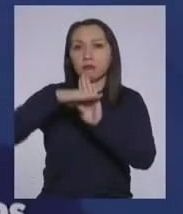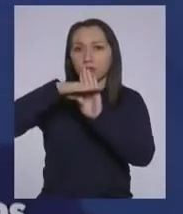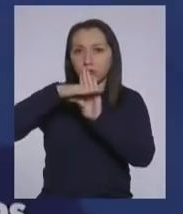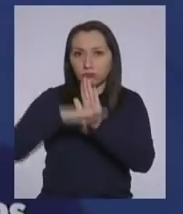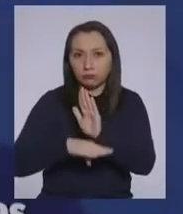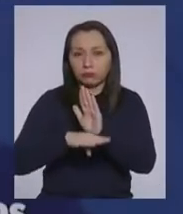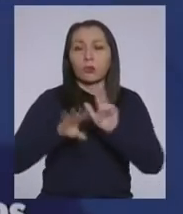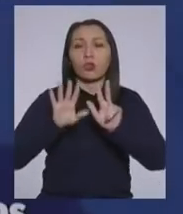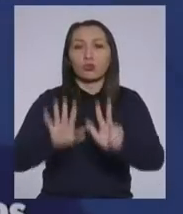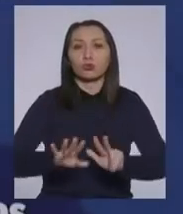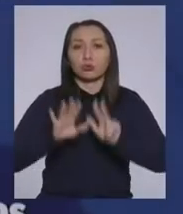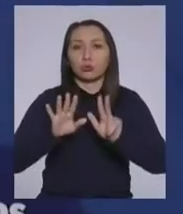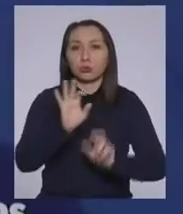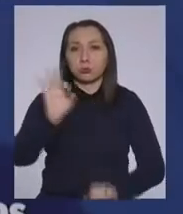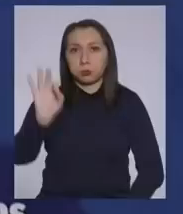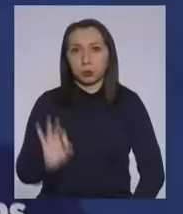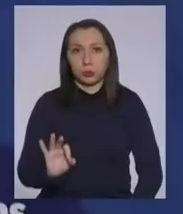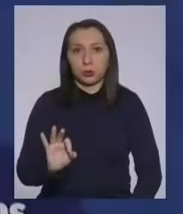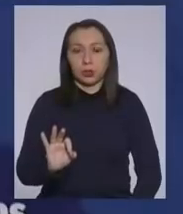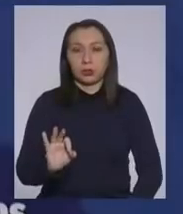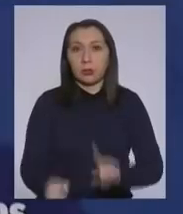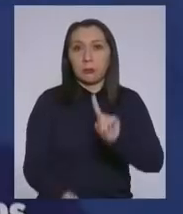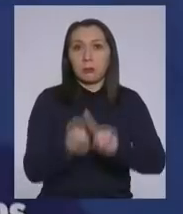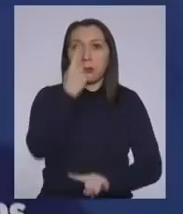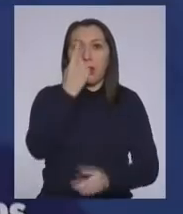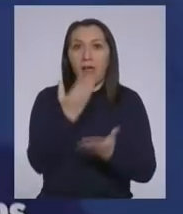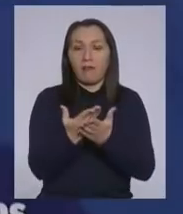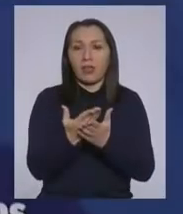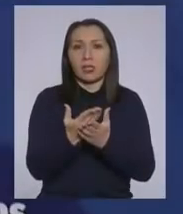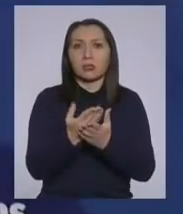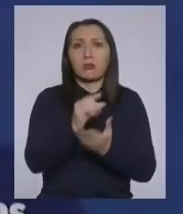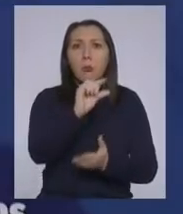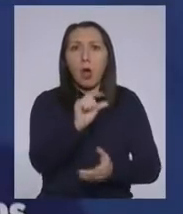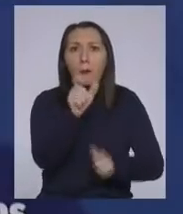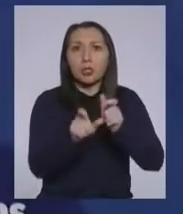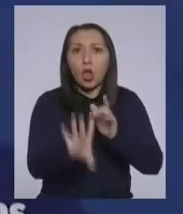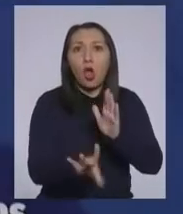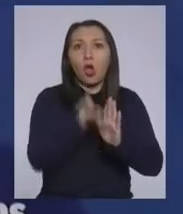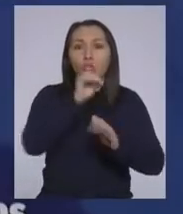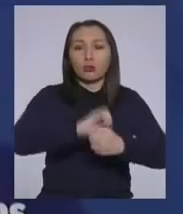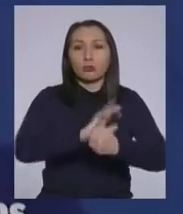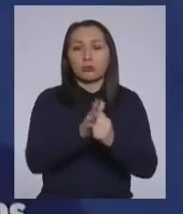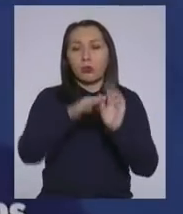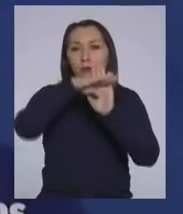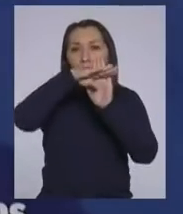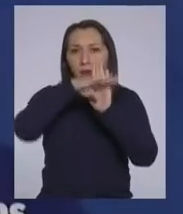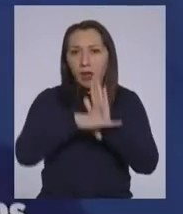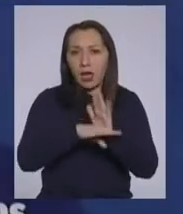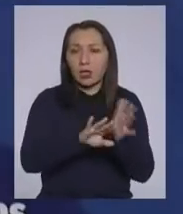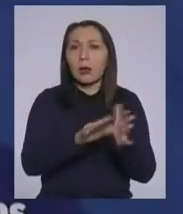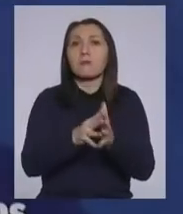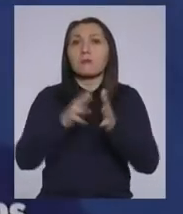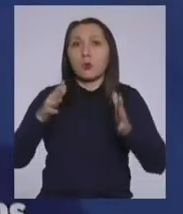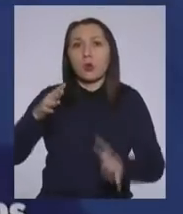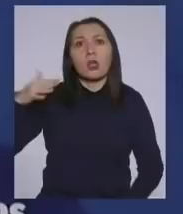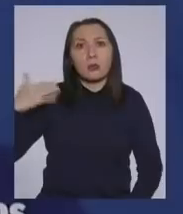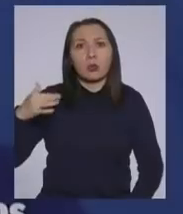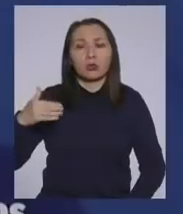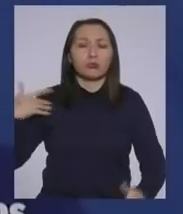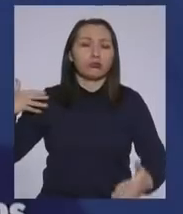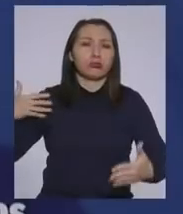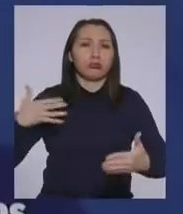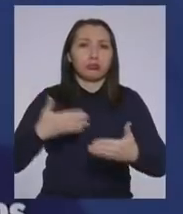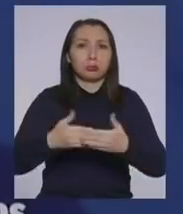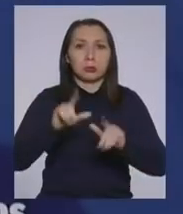bajado a 18% por primera vez en mucho tiempo y es la baja promedio más importante de los últimos